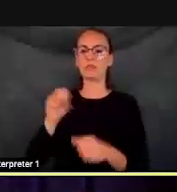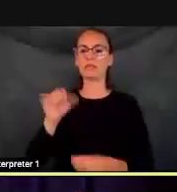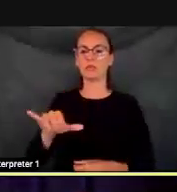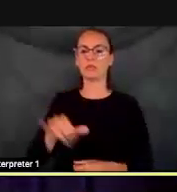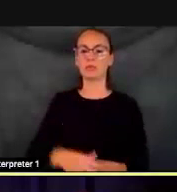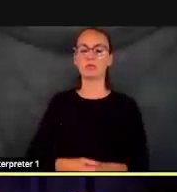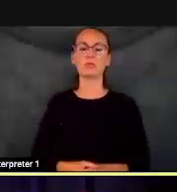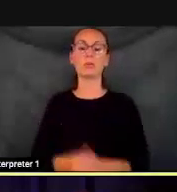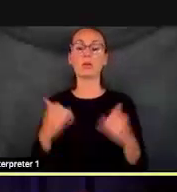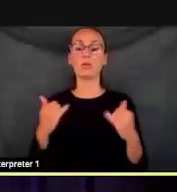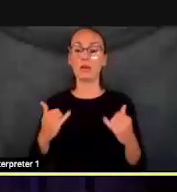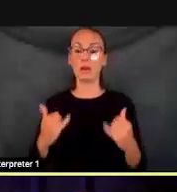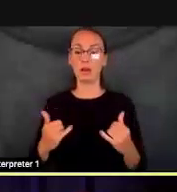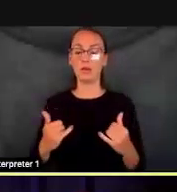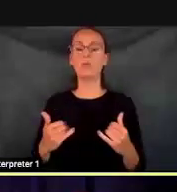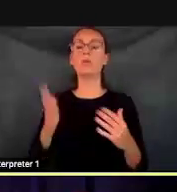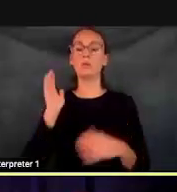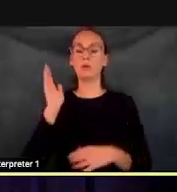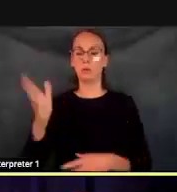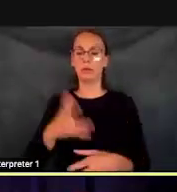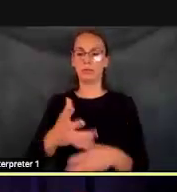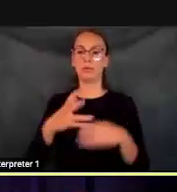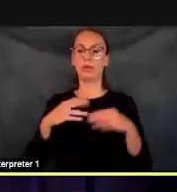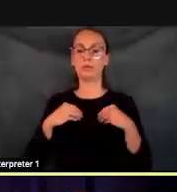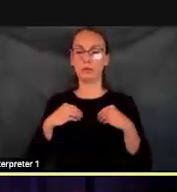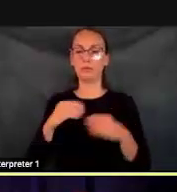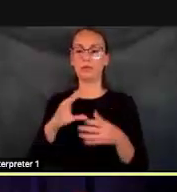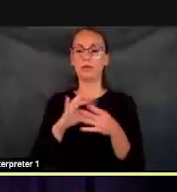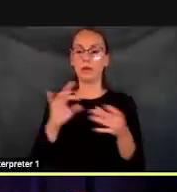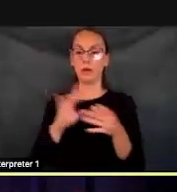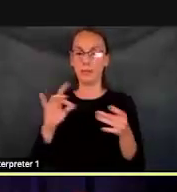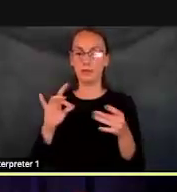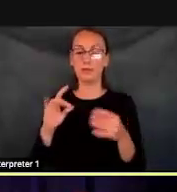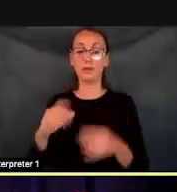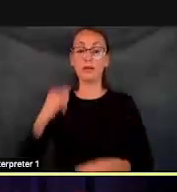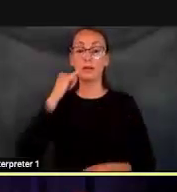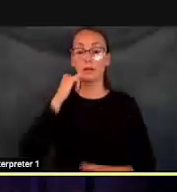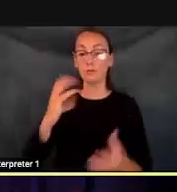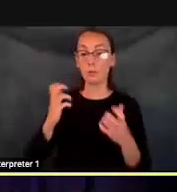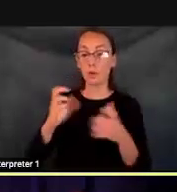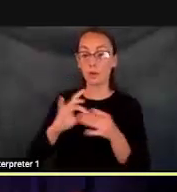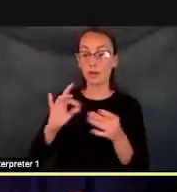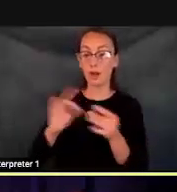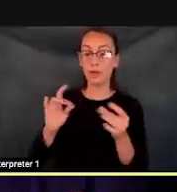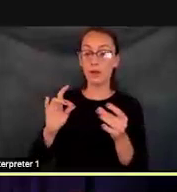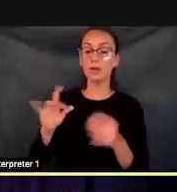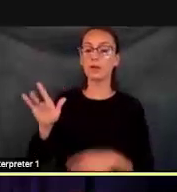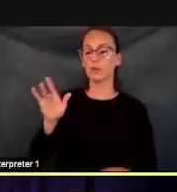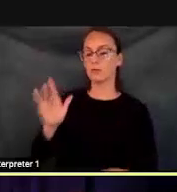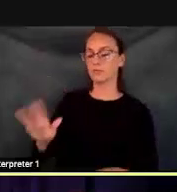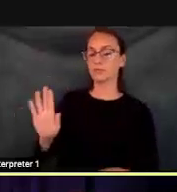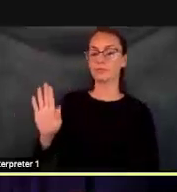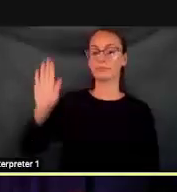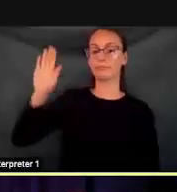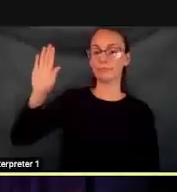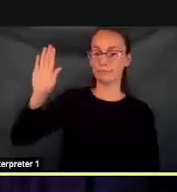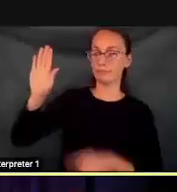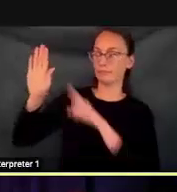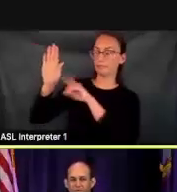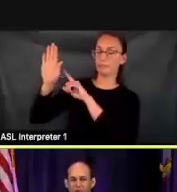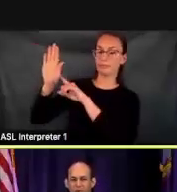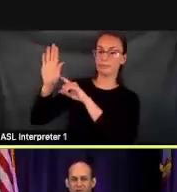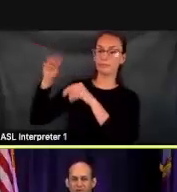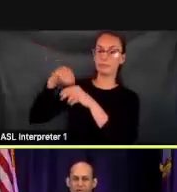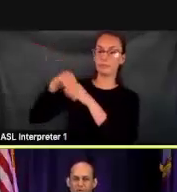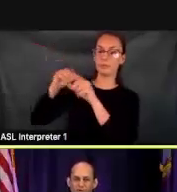En este momento escucharemos a quienes desean hacer declaraciones orales. Les recuerdo, si desean hacer algún comentario, por favor, utilice la